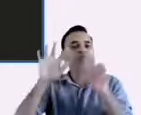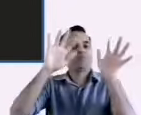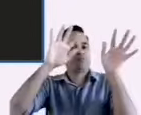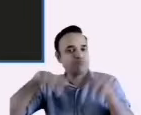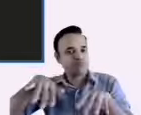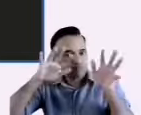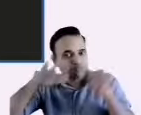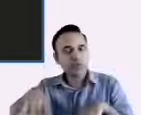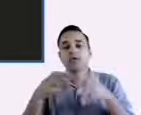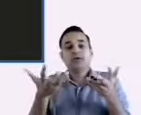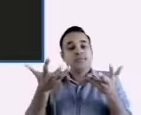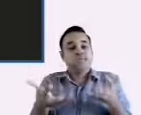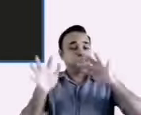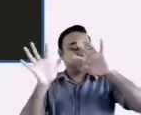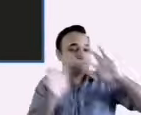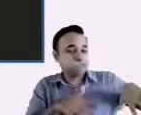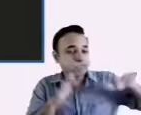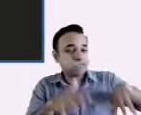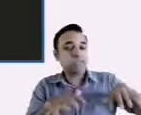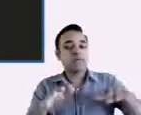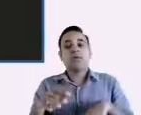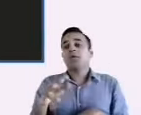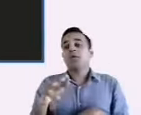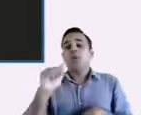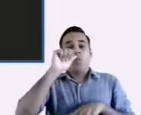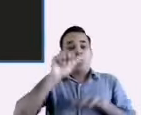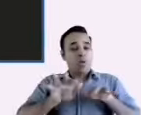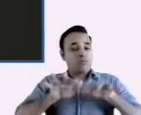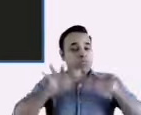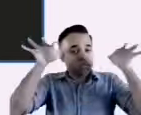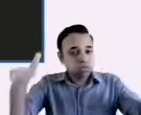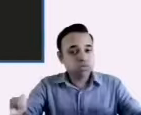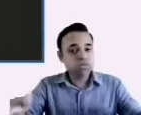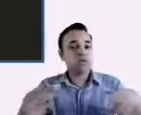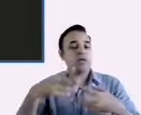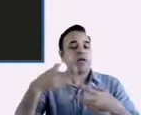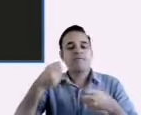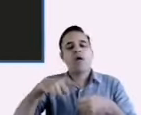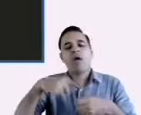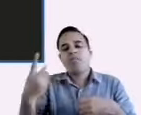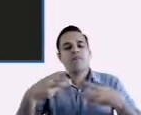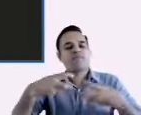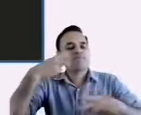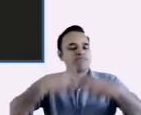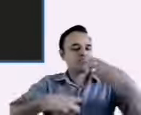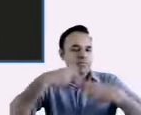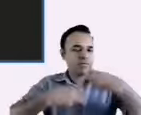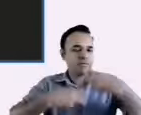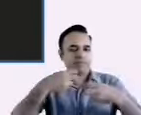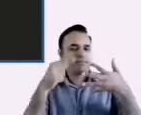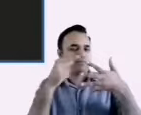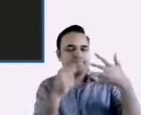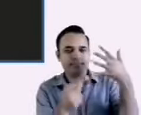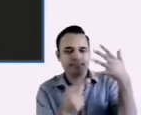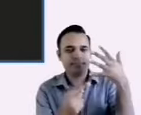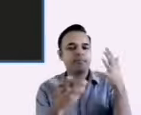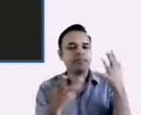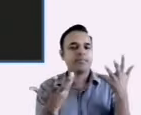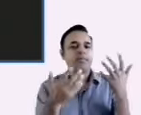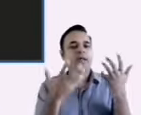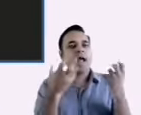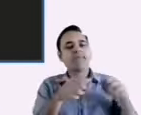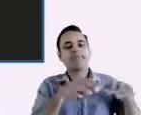para contribuir a brindar una planificación estratégica del desarrollo de infraestructura a todos los niveles